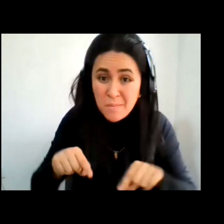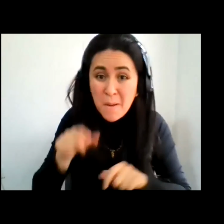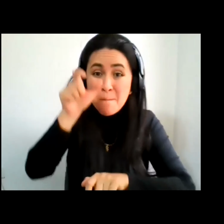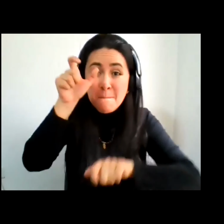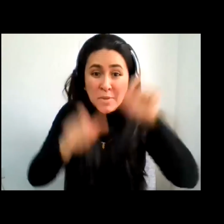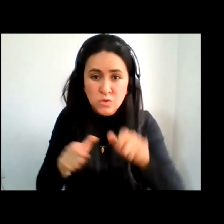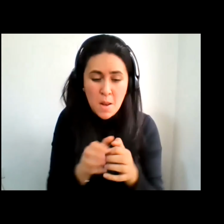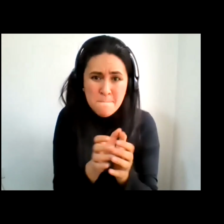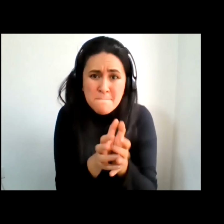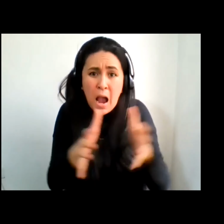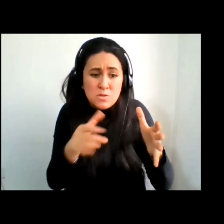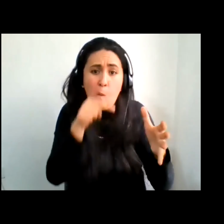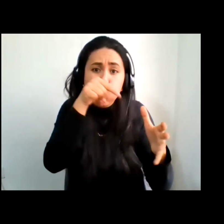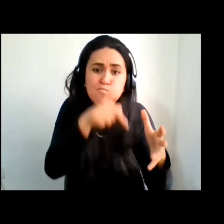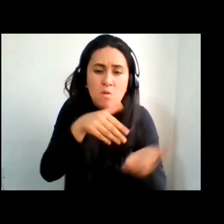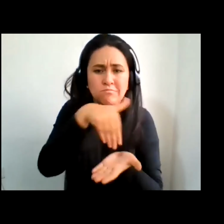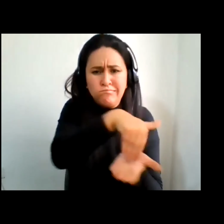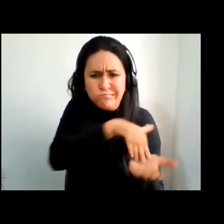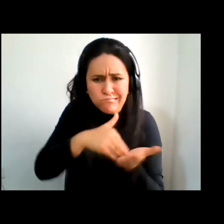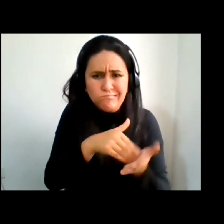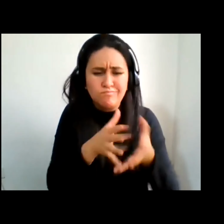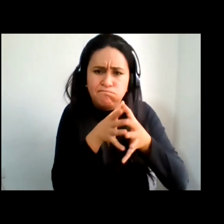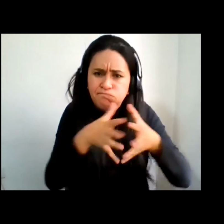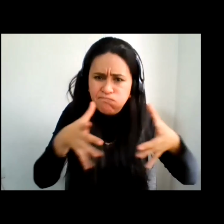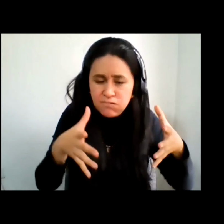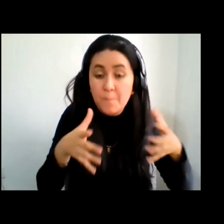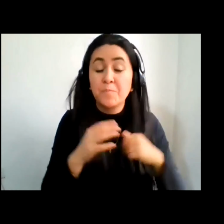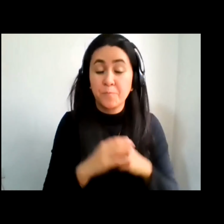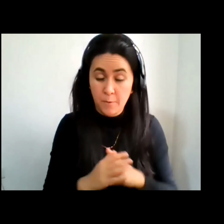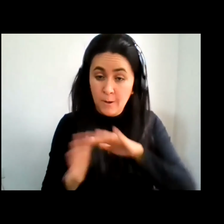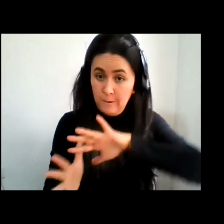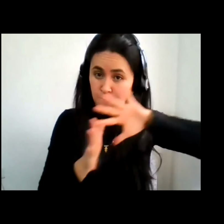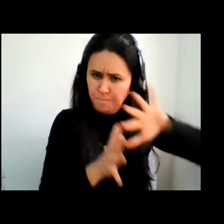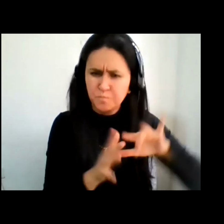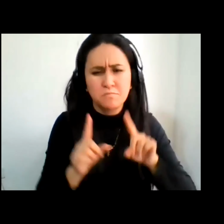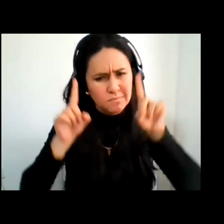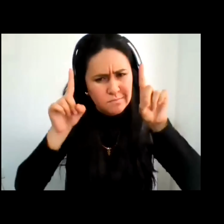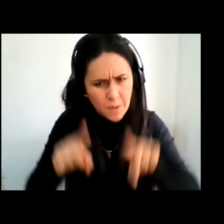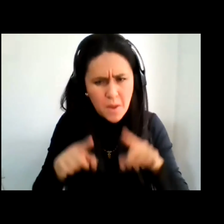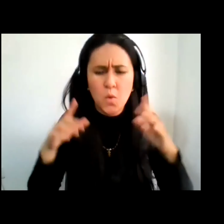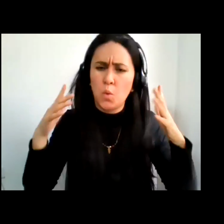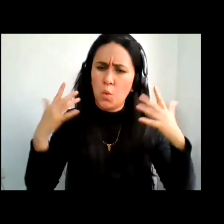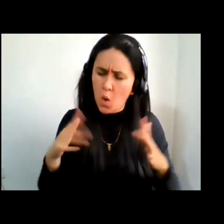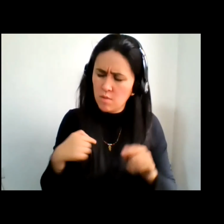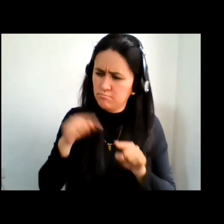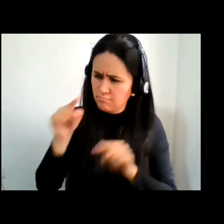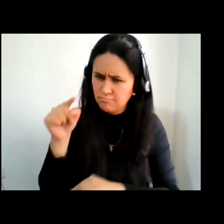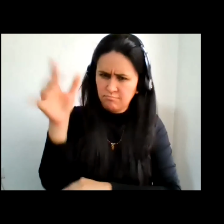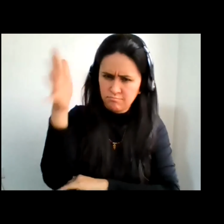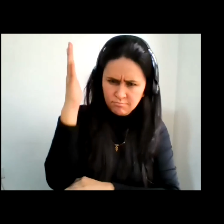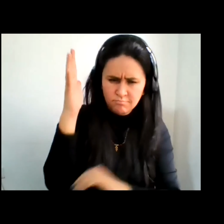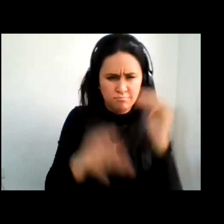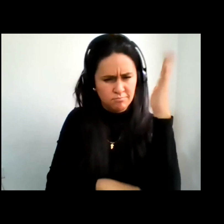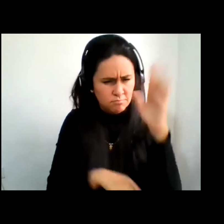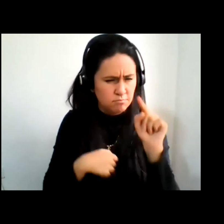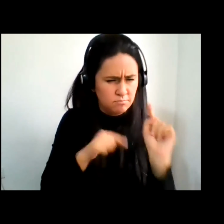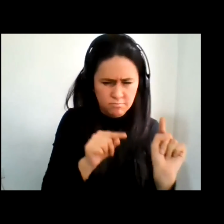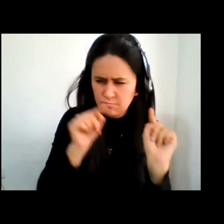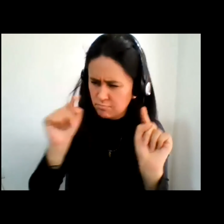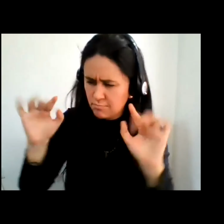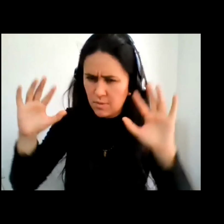mayor vulnerabilidad. Bueno, otro de los elementos que también ha sido un punto en común tiene que ver con